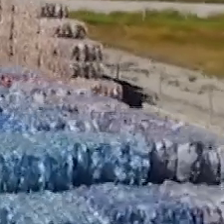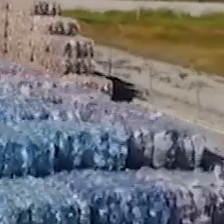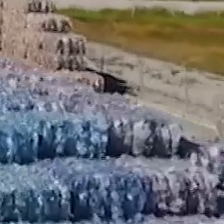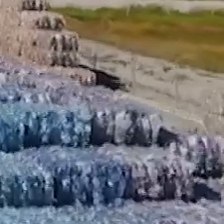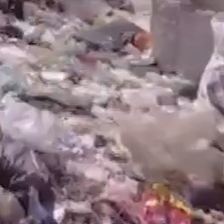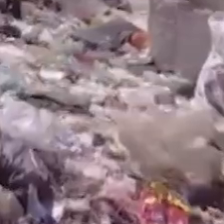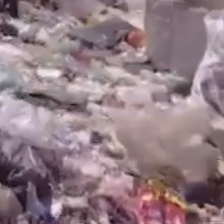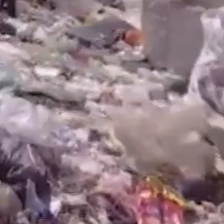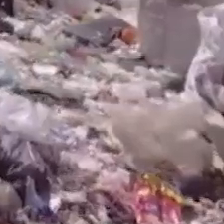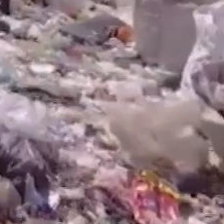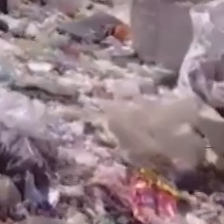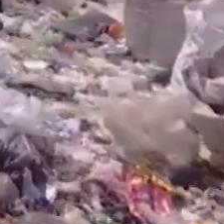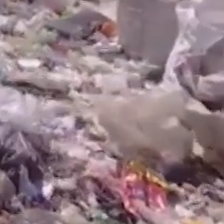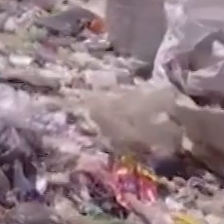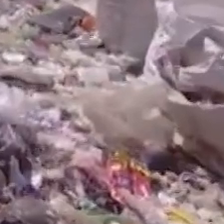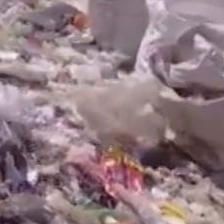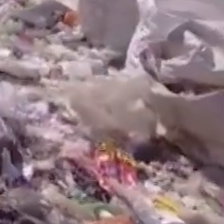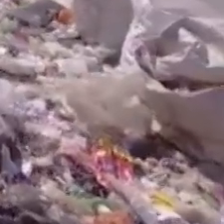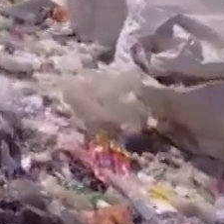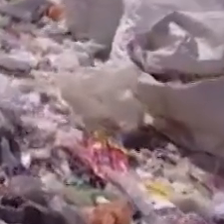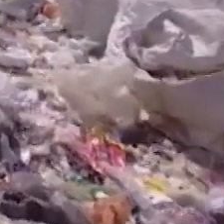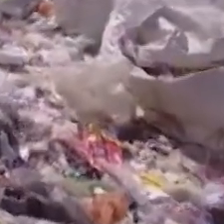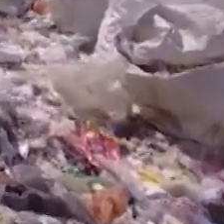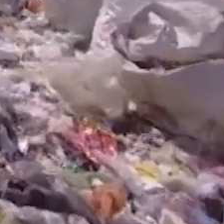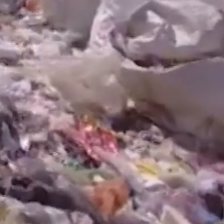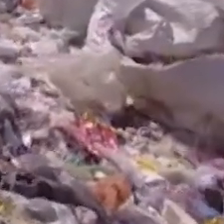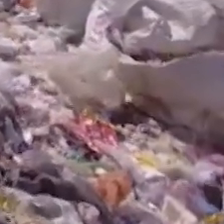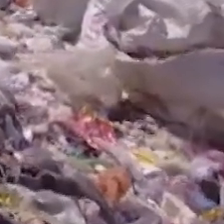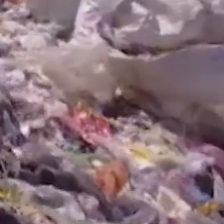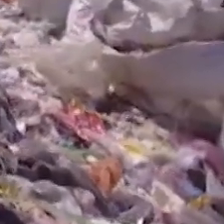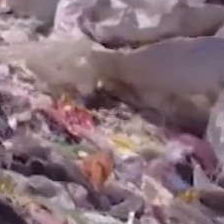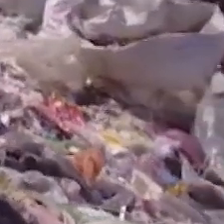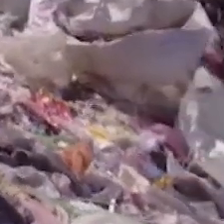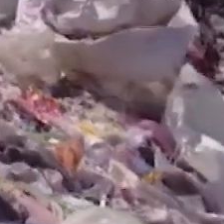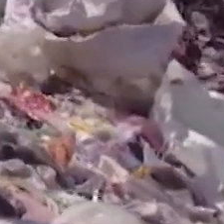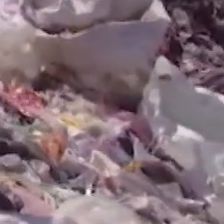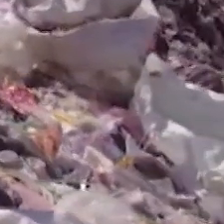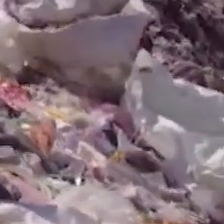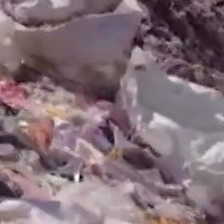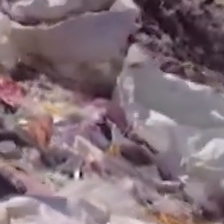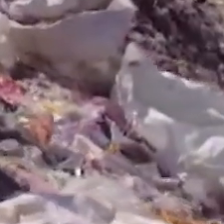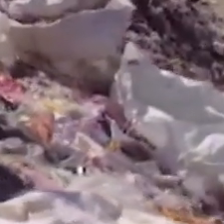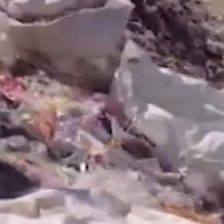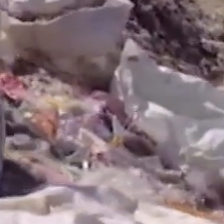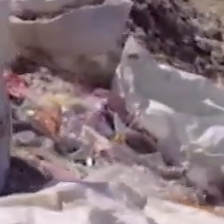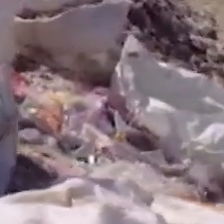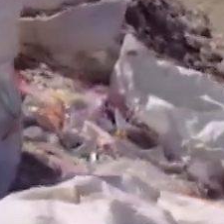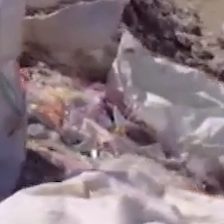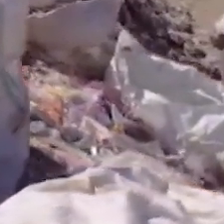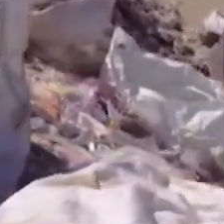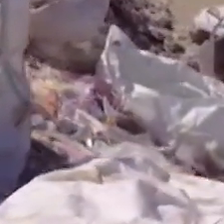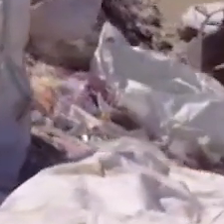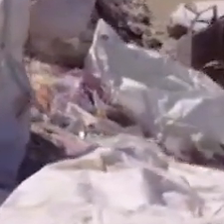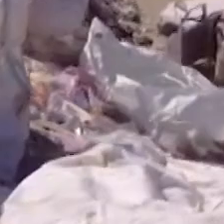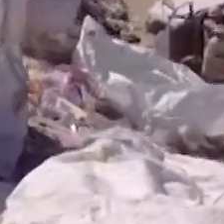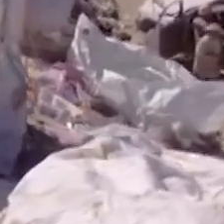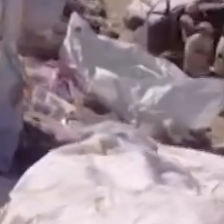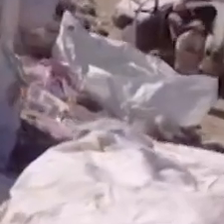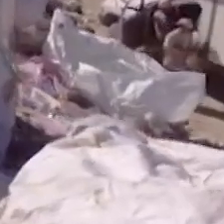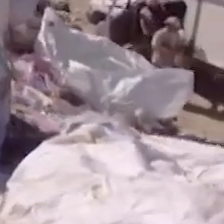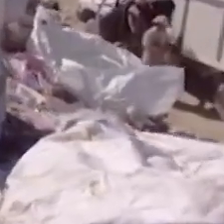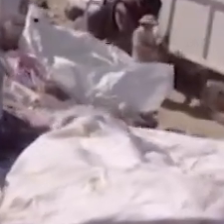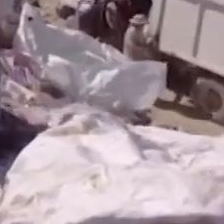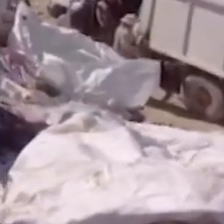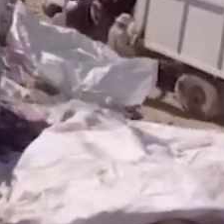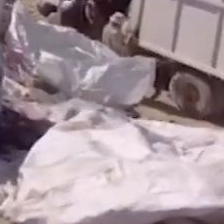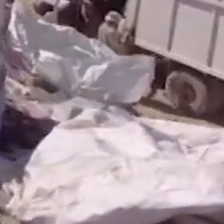Vivimos en un mundo industrializado. Debido a nuestros patrones de consumo, nuestros desechos son vertidos al medio ambiente, sin oportunidad de volver